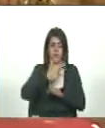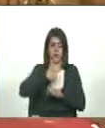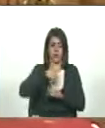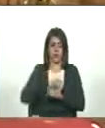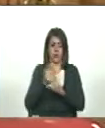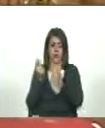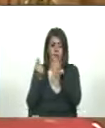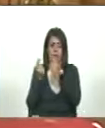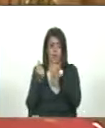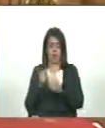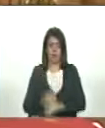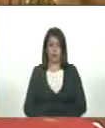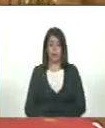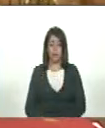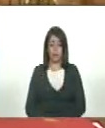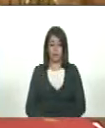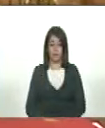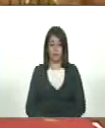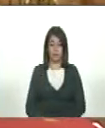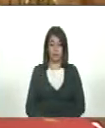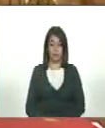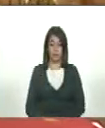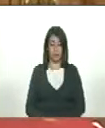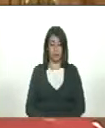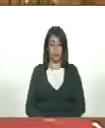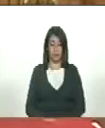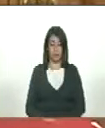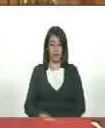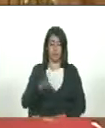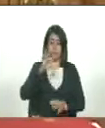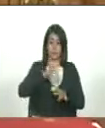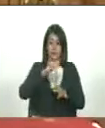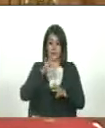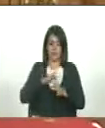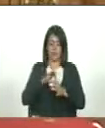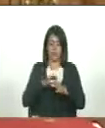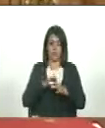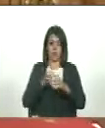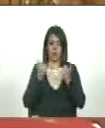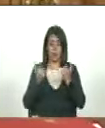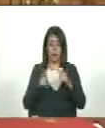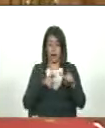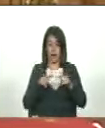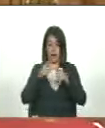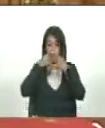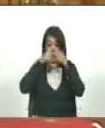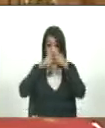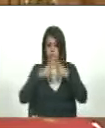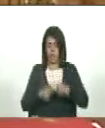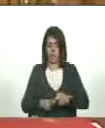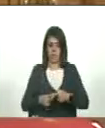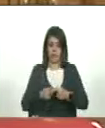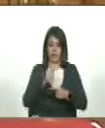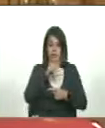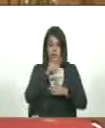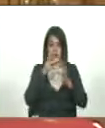nuestros recursos. De tal manera que los ingresos ordinarios están calculados en